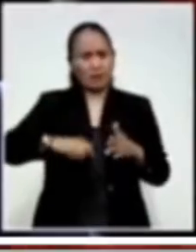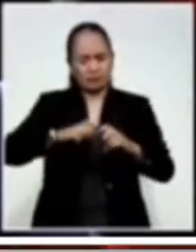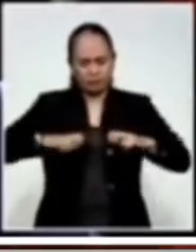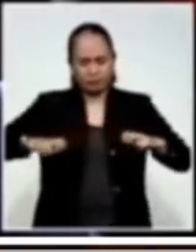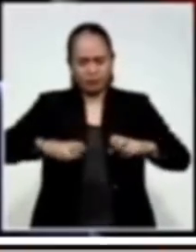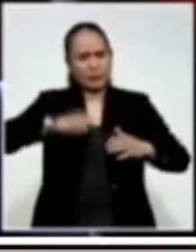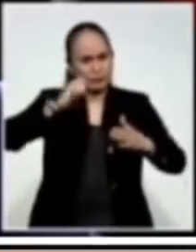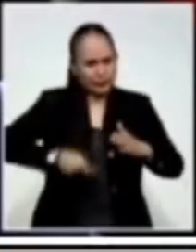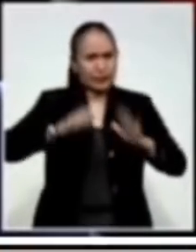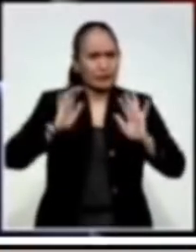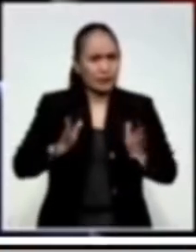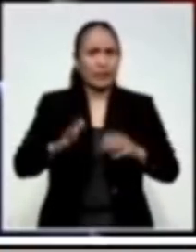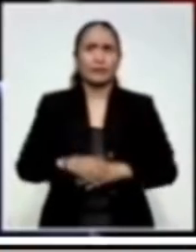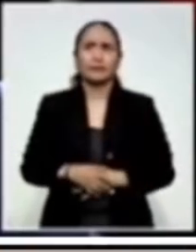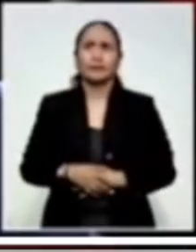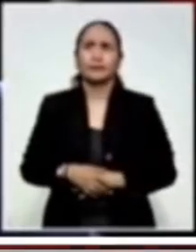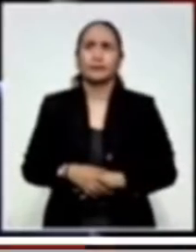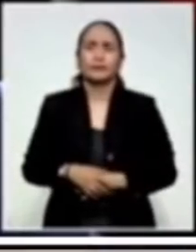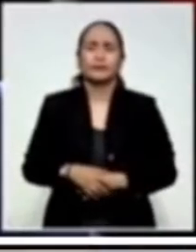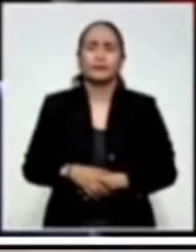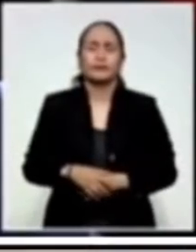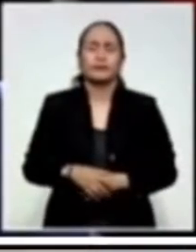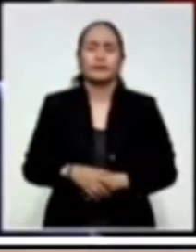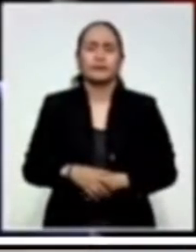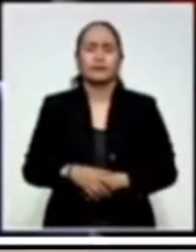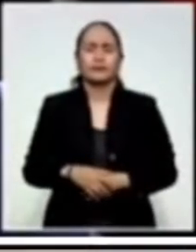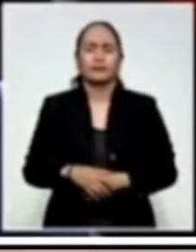Usted ha dicho, ¿no?, que con la anuencia de la Corte